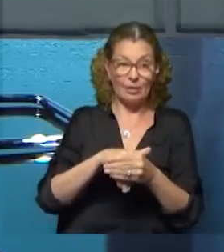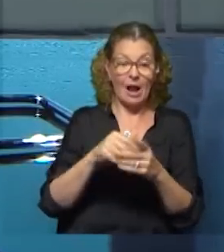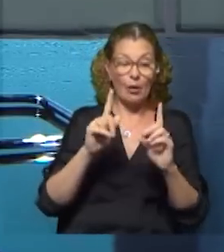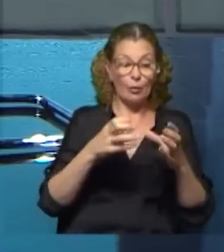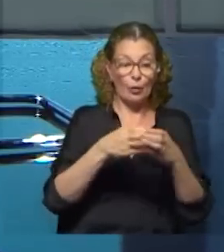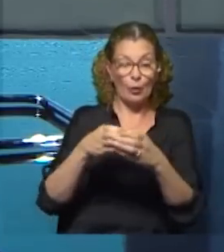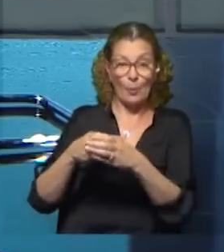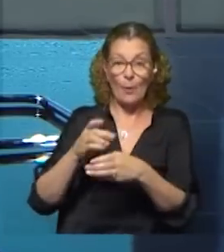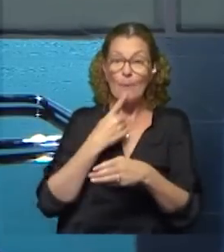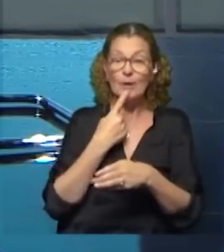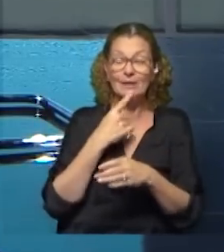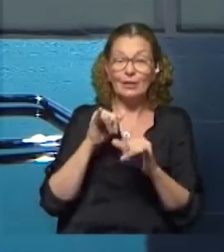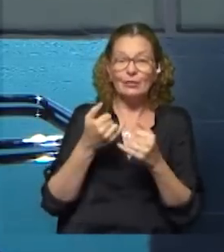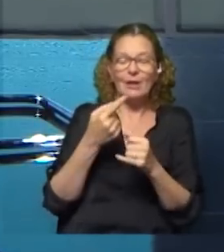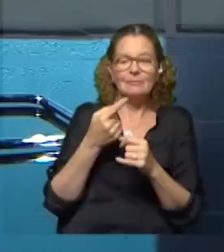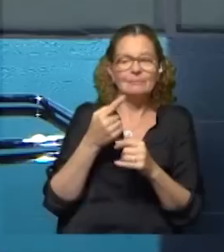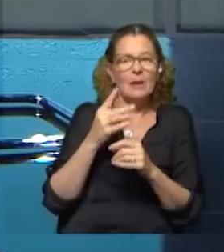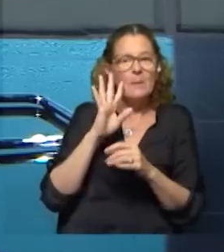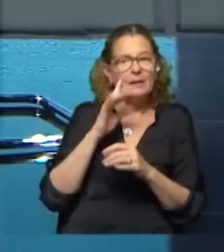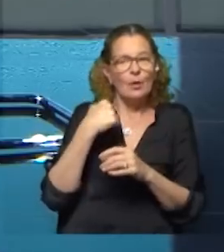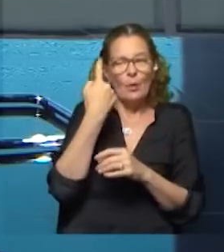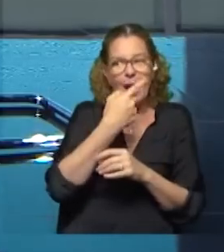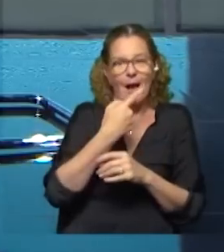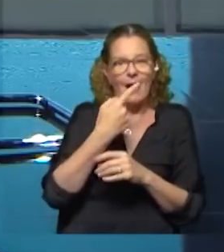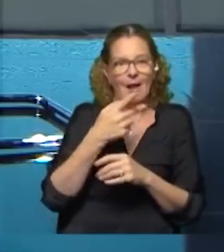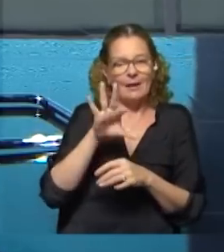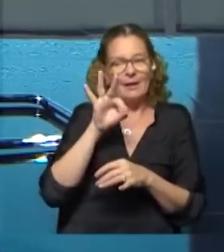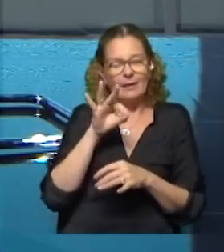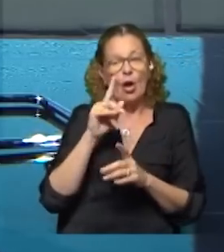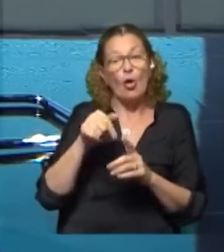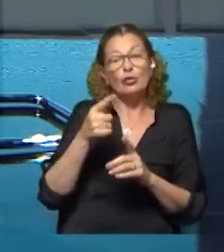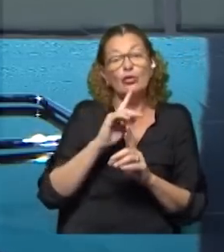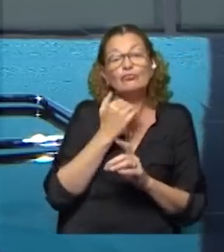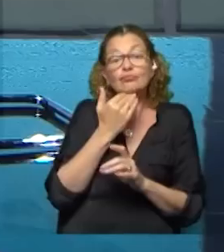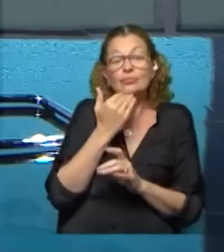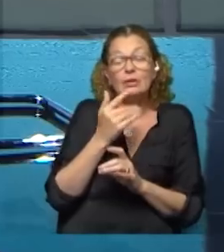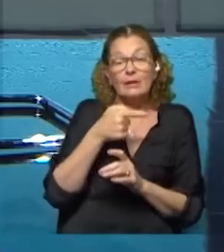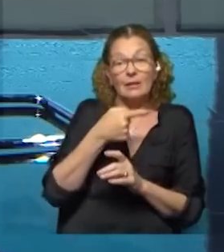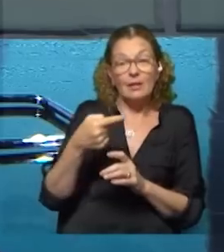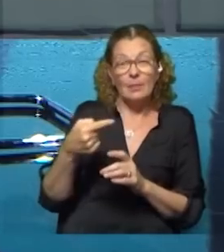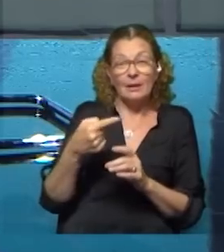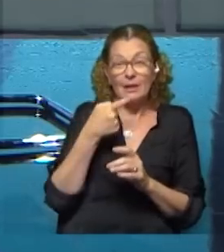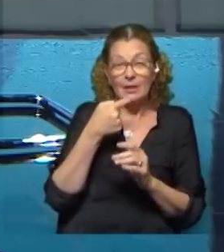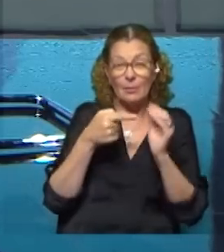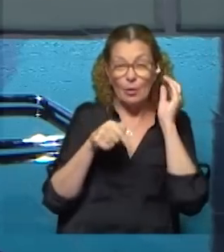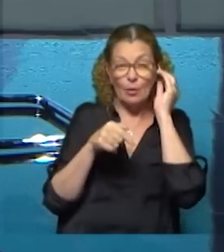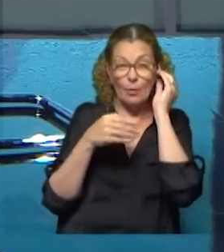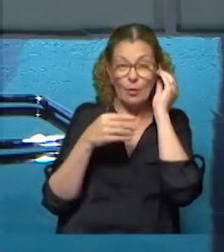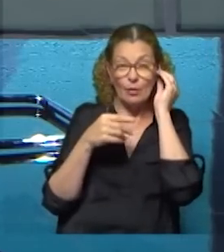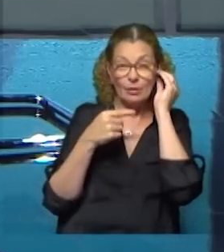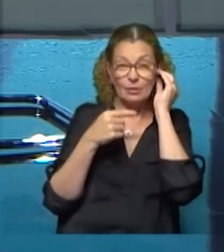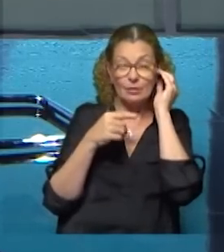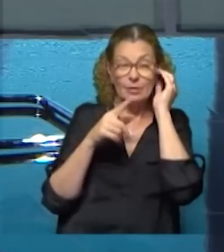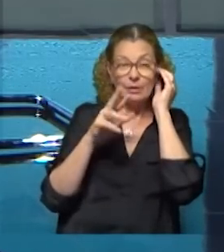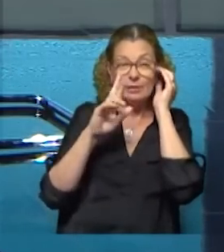este políticos ya tienen casi definido algunas caras visibles otro no tanto este esta semana asistimos un poco también a la confirmación que